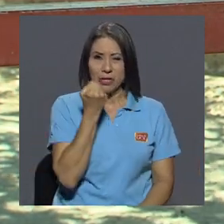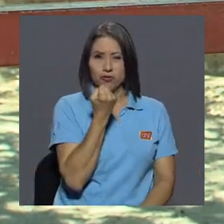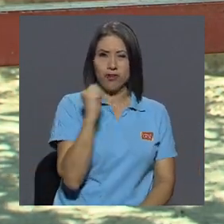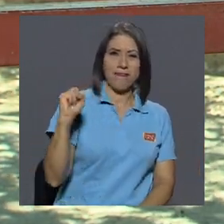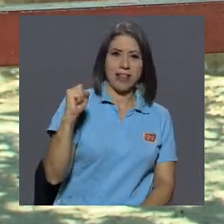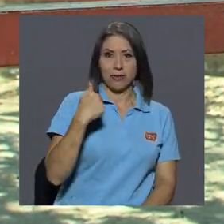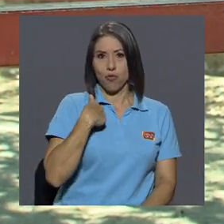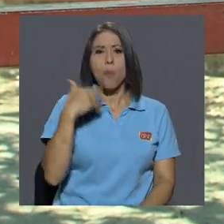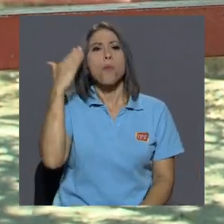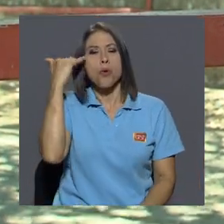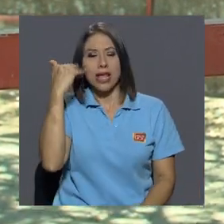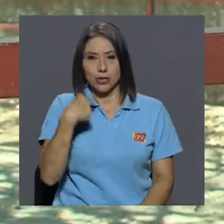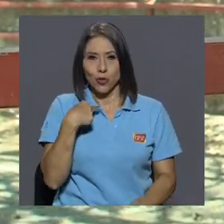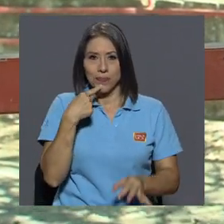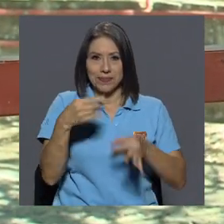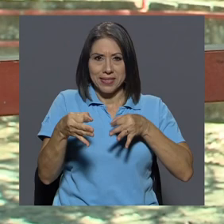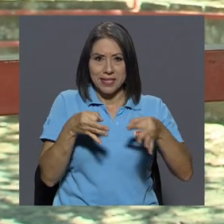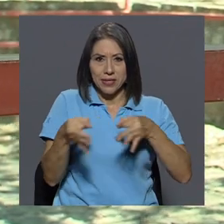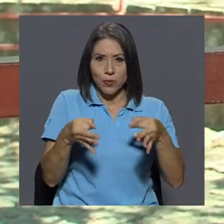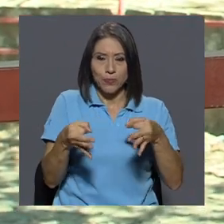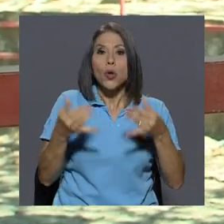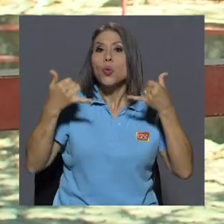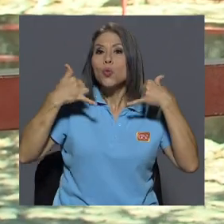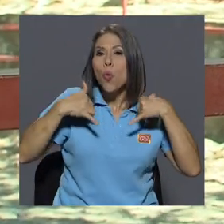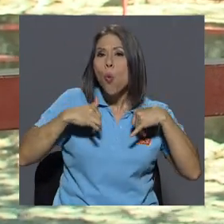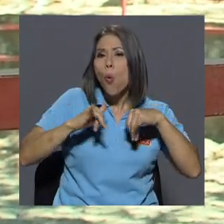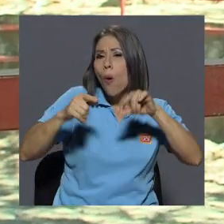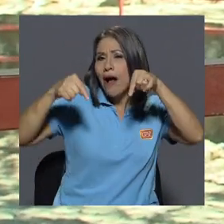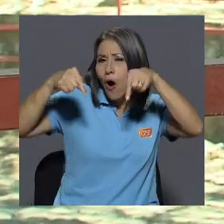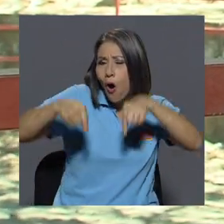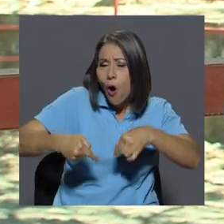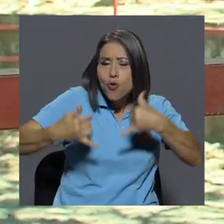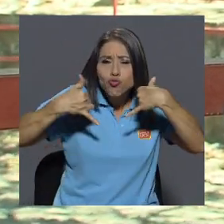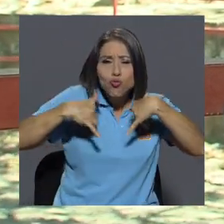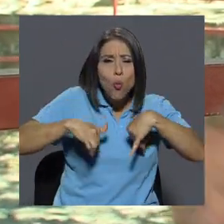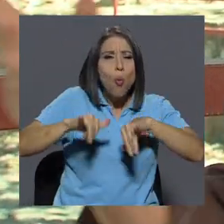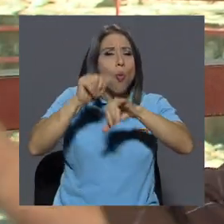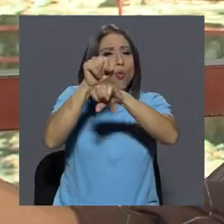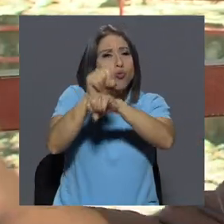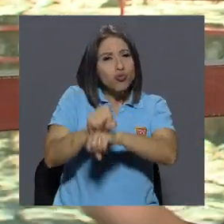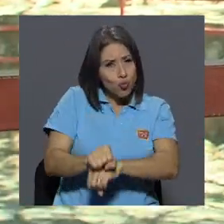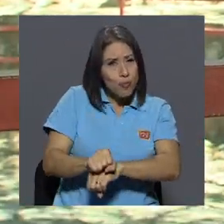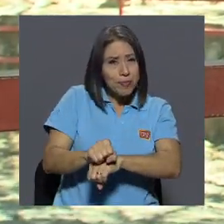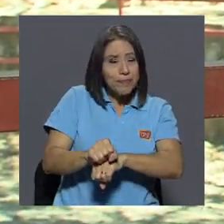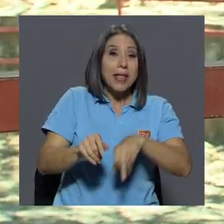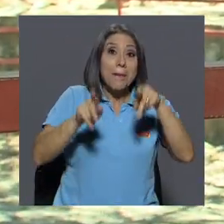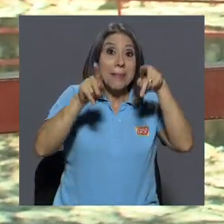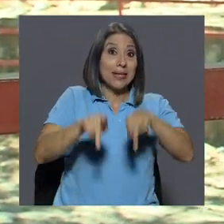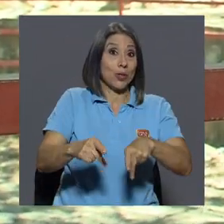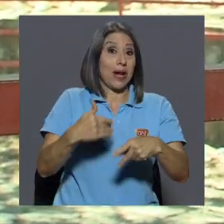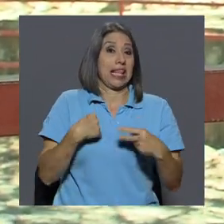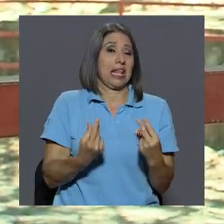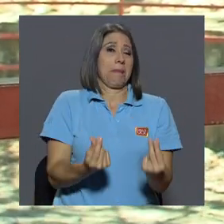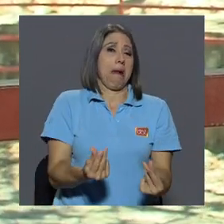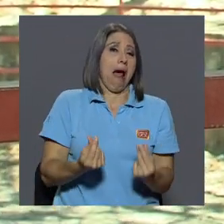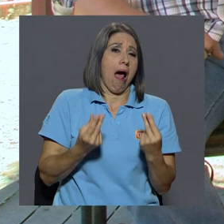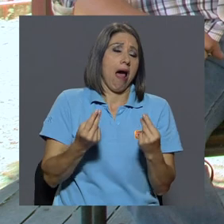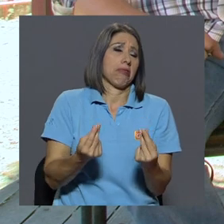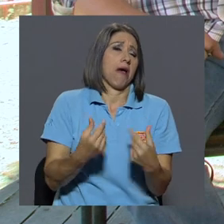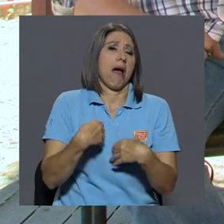porque es. Todavía hoy se sigue viviendo la costumbre de que el que tiene plata hace lo que le da la